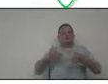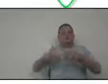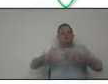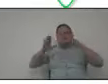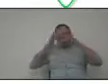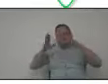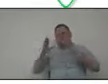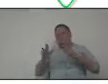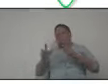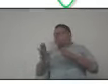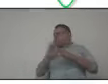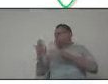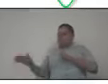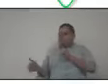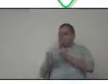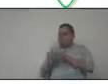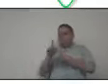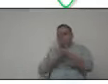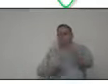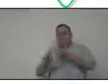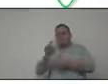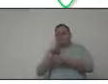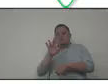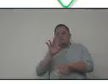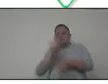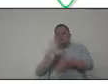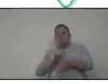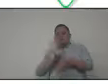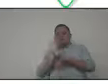esta área me acompañó el año pasado la doctora